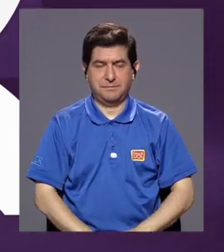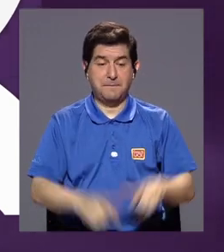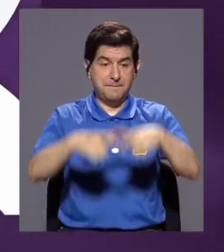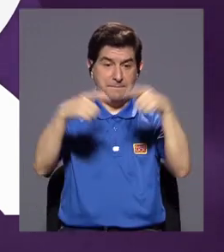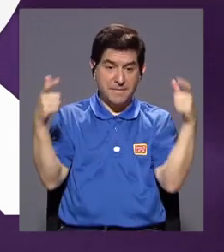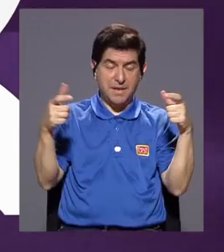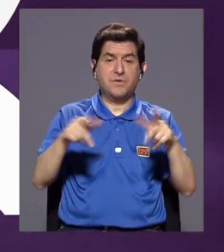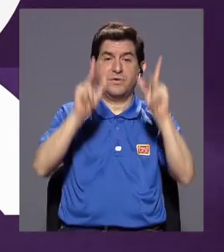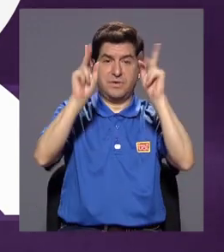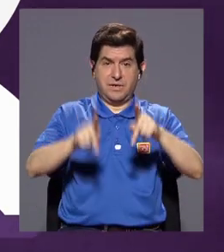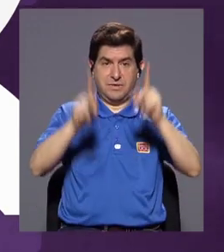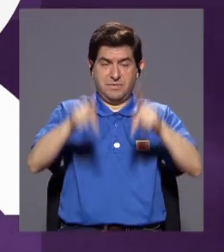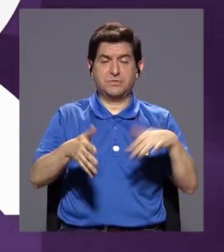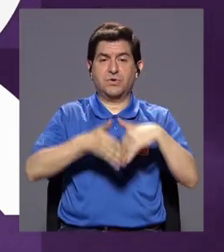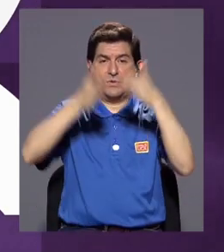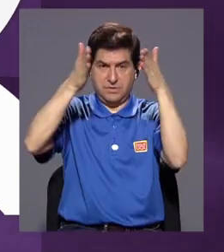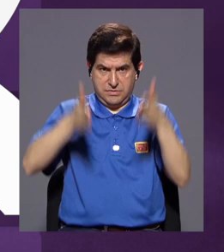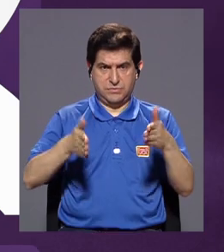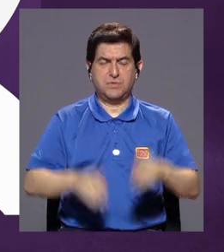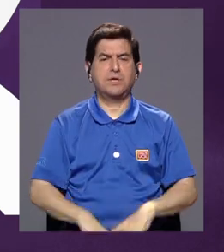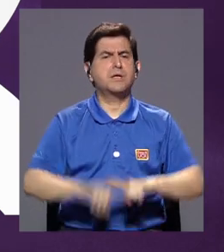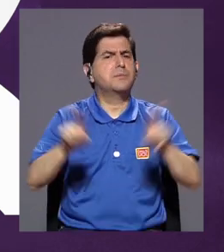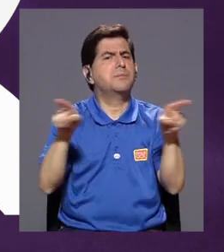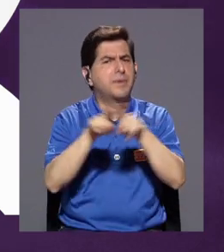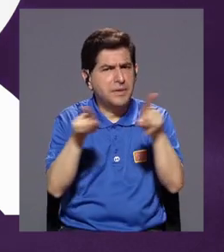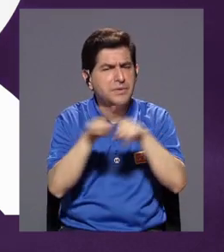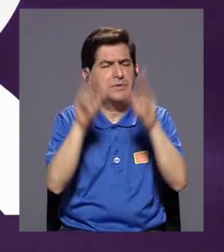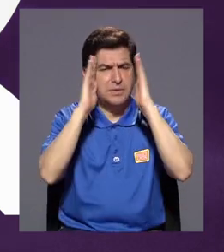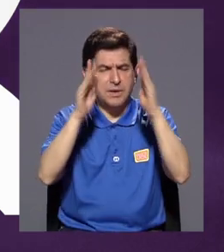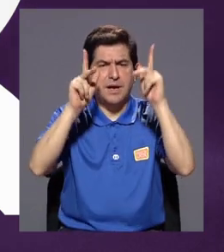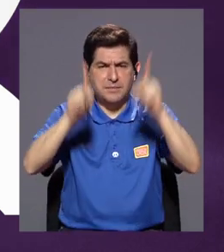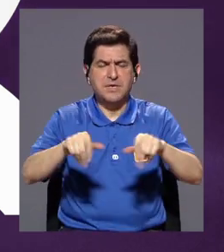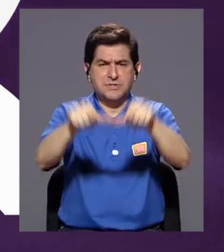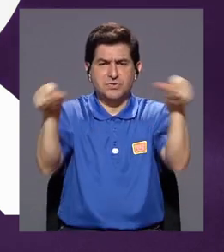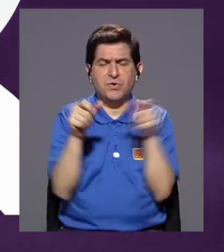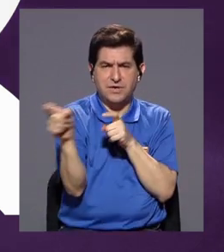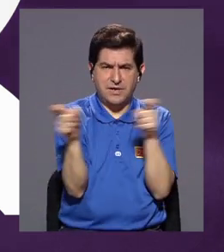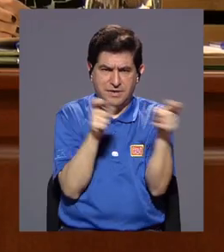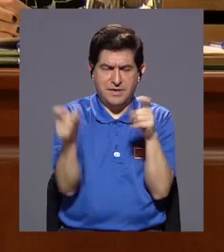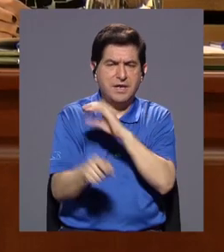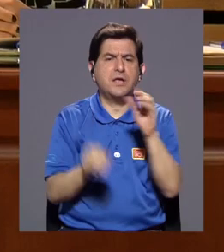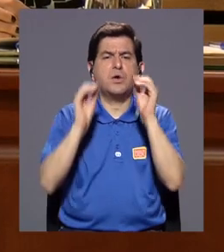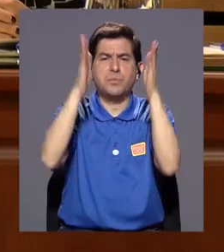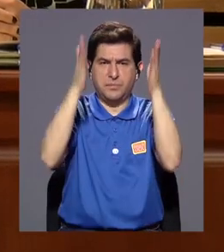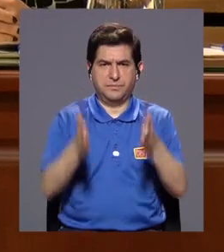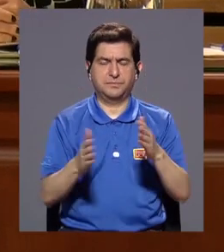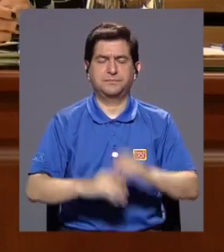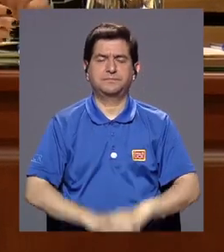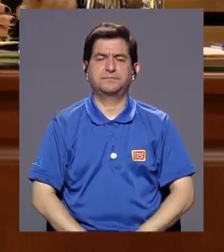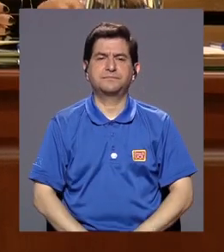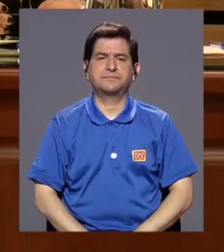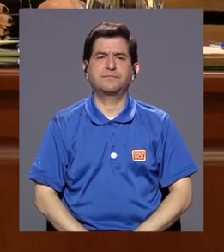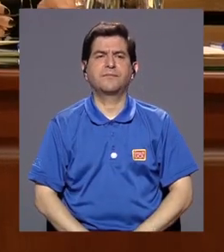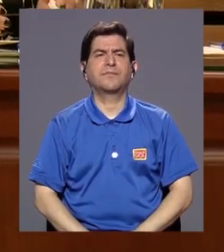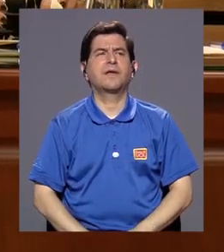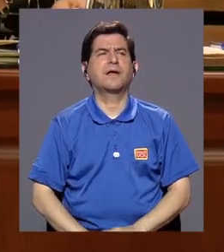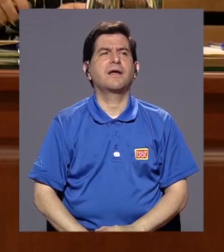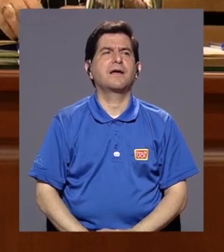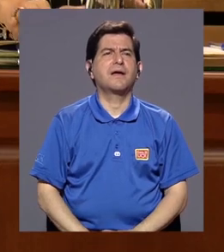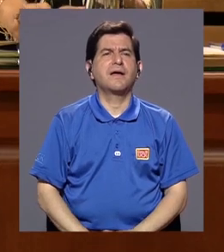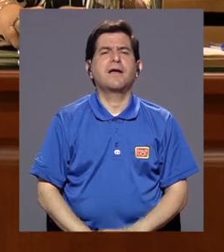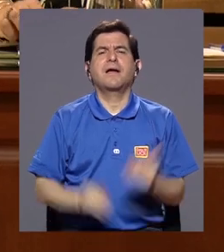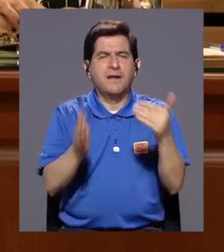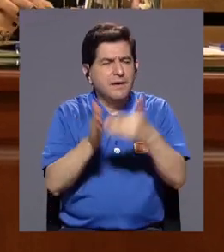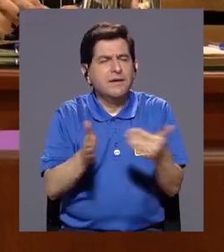usuarios son estudiantes, pero también se atiende a personal administrativo y profesores. La frecuencia son